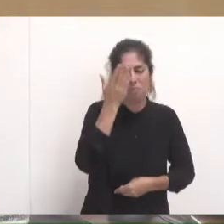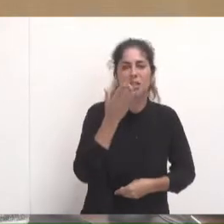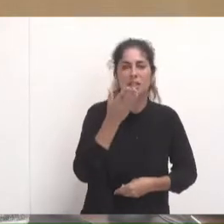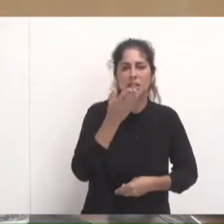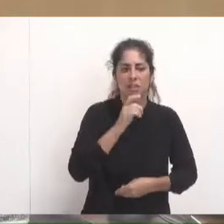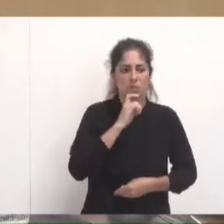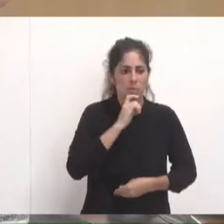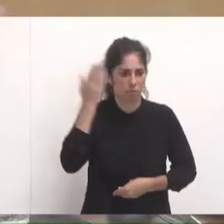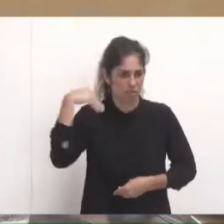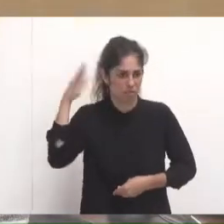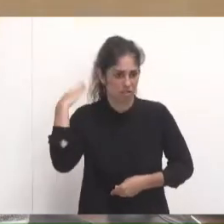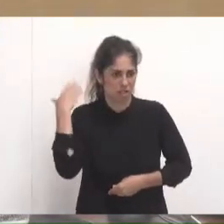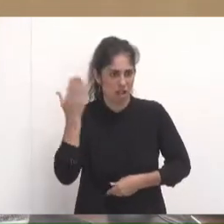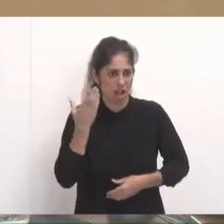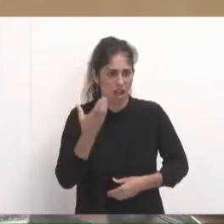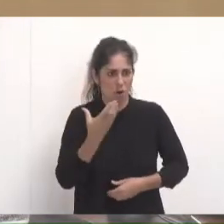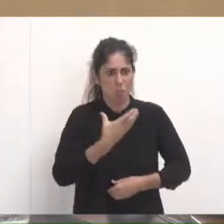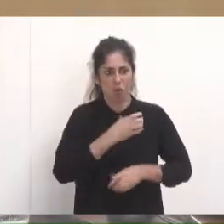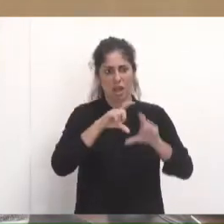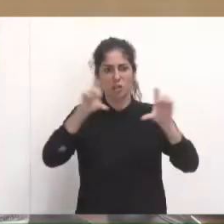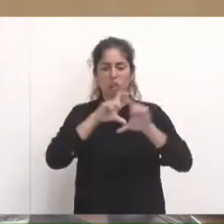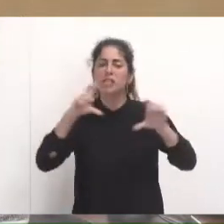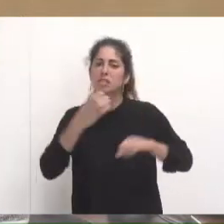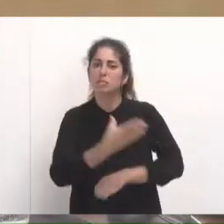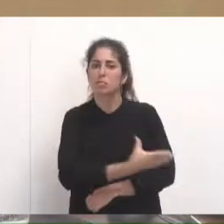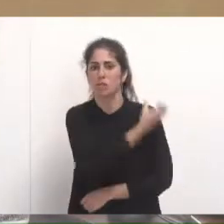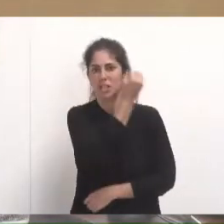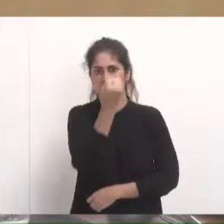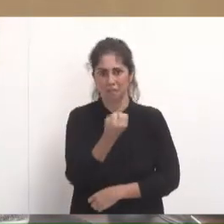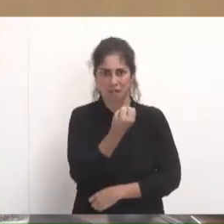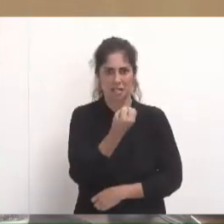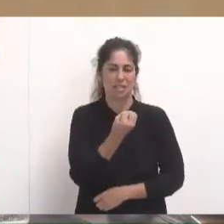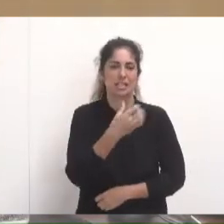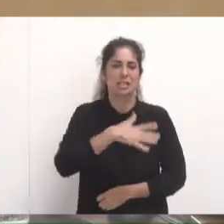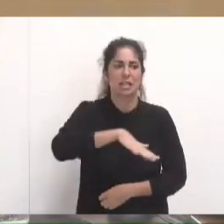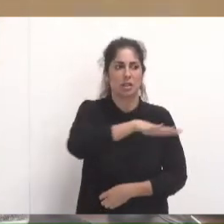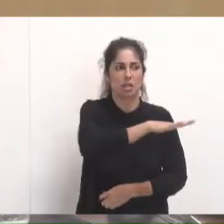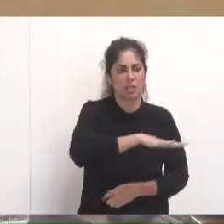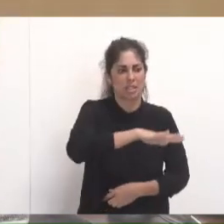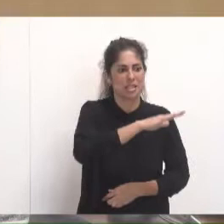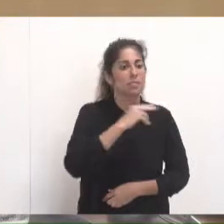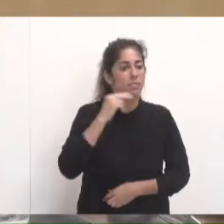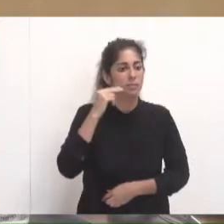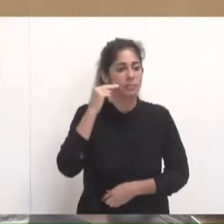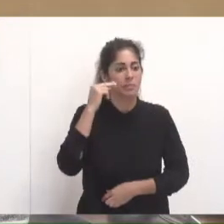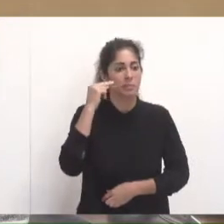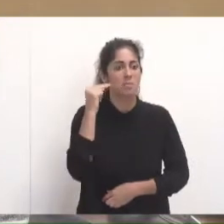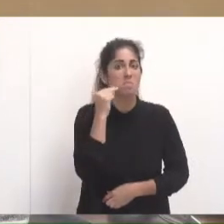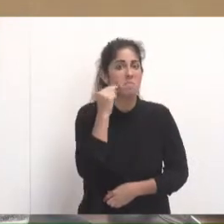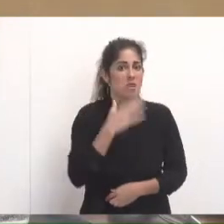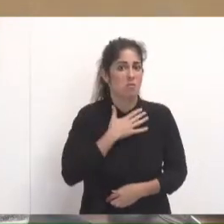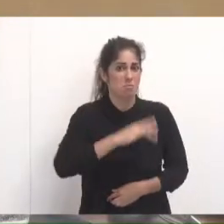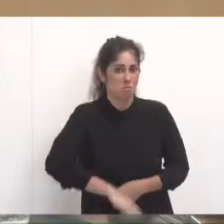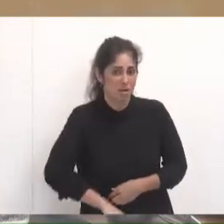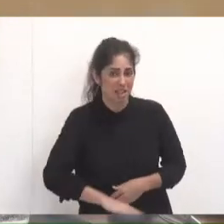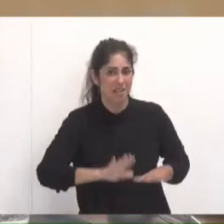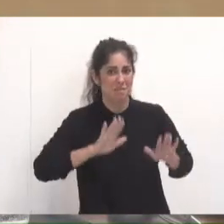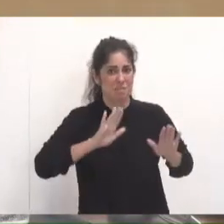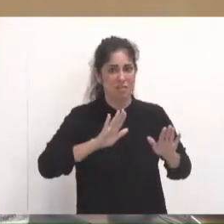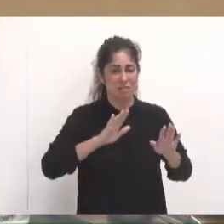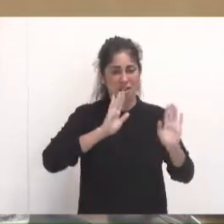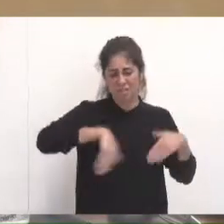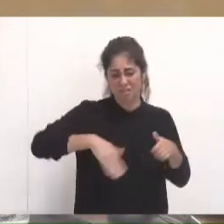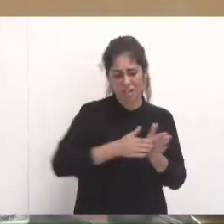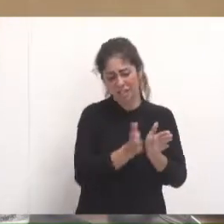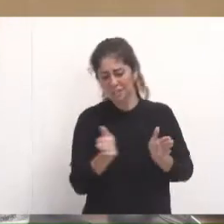municipales, como cualquier otro tipo de plaga que pueda tener en el seno de una zona urbana, se estaba caminando por vías para dar